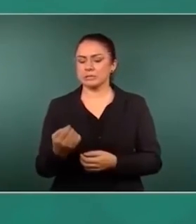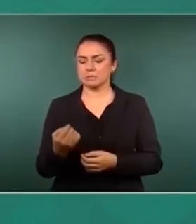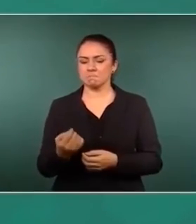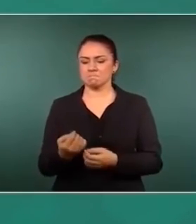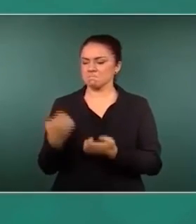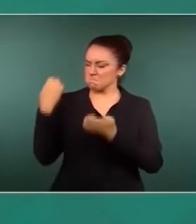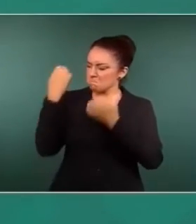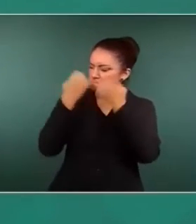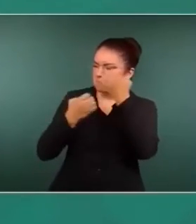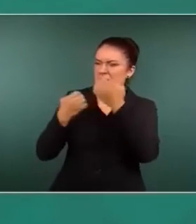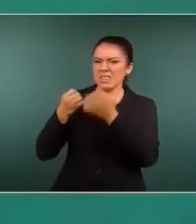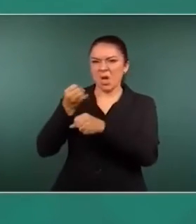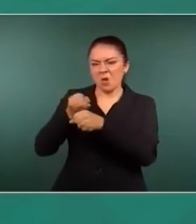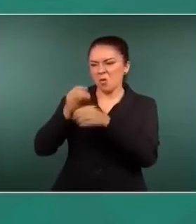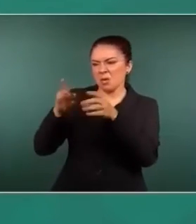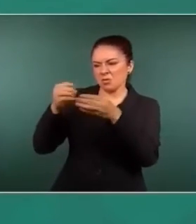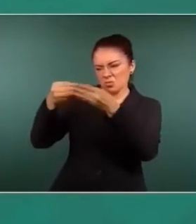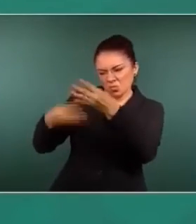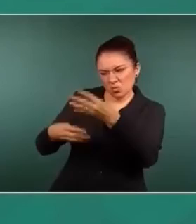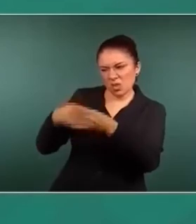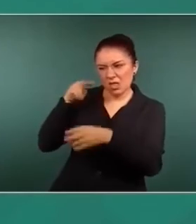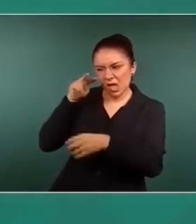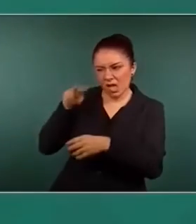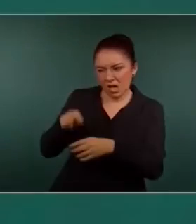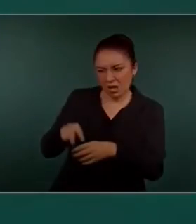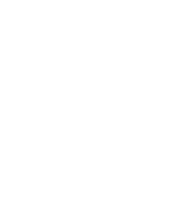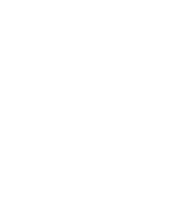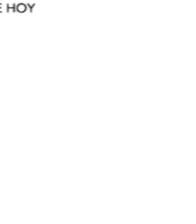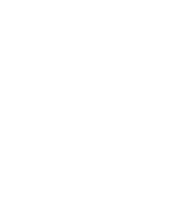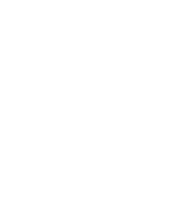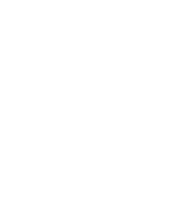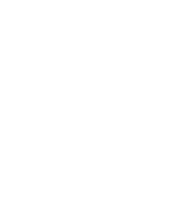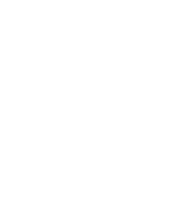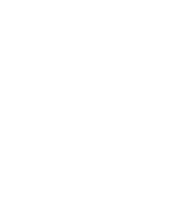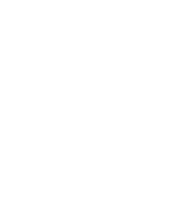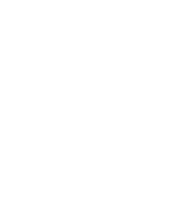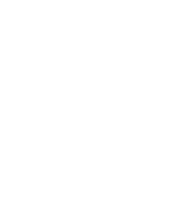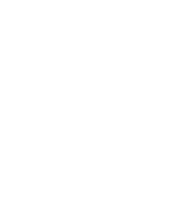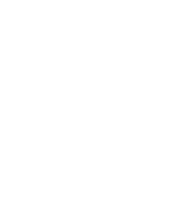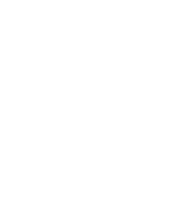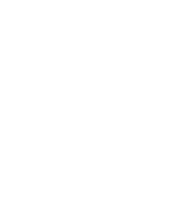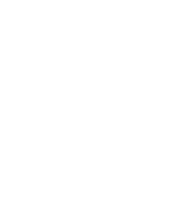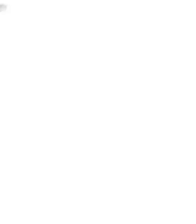Joaquín El Chapo Guzmán a través de un túnel subterráneo.